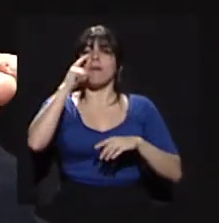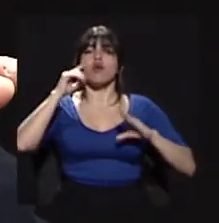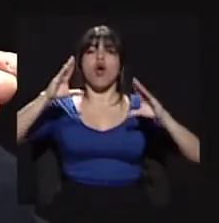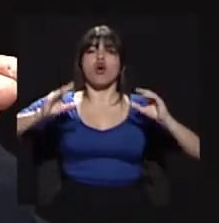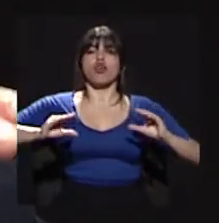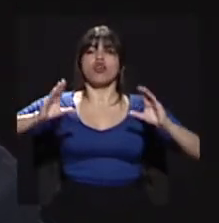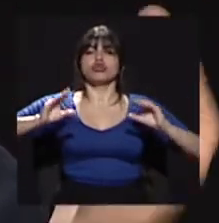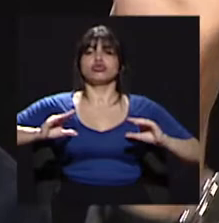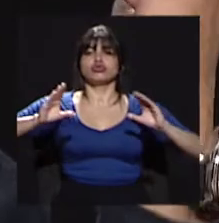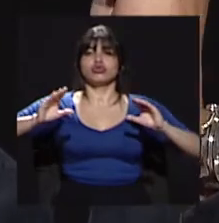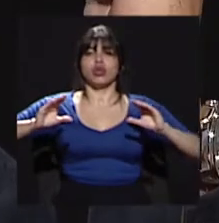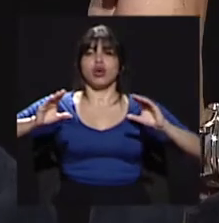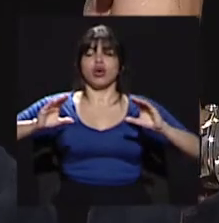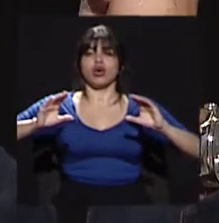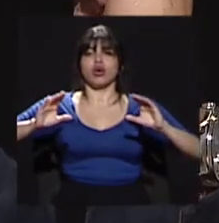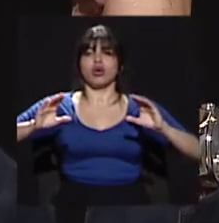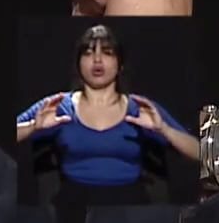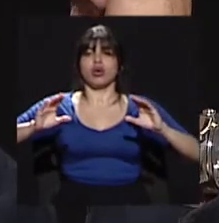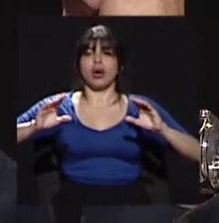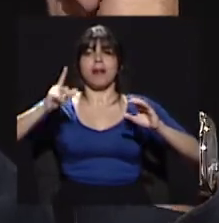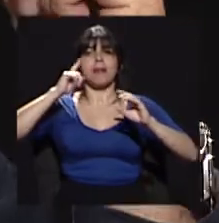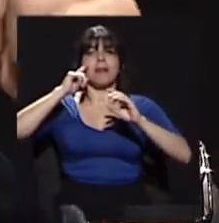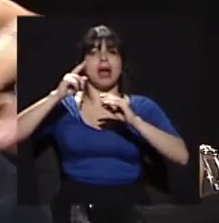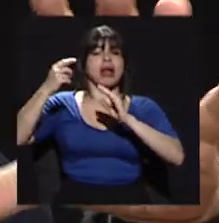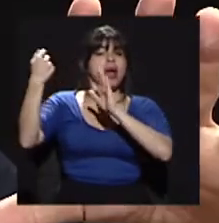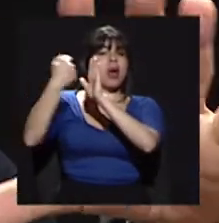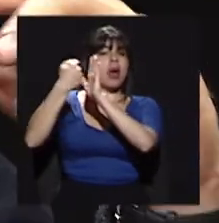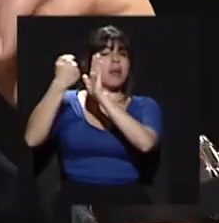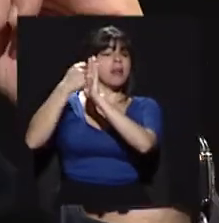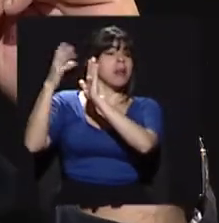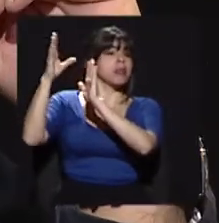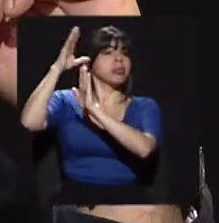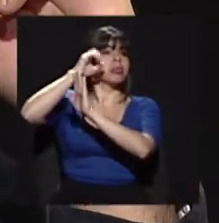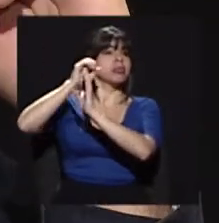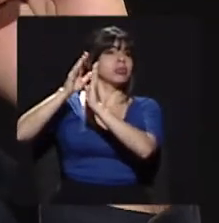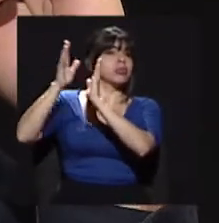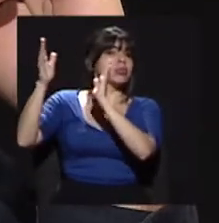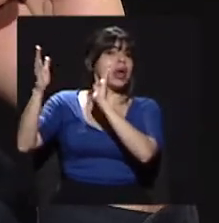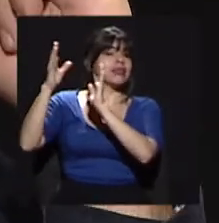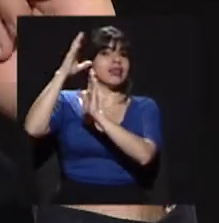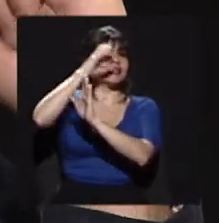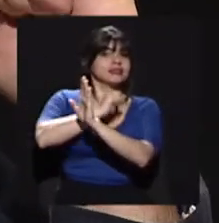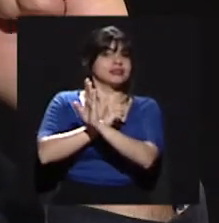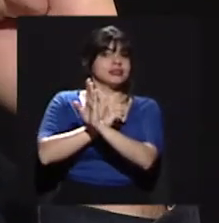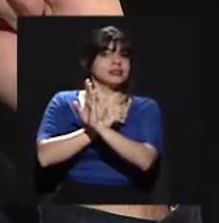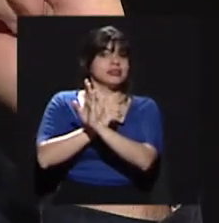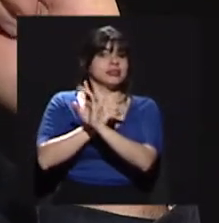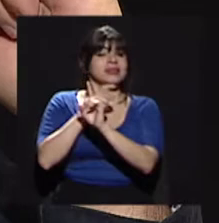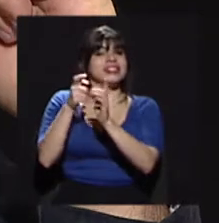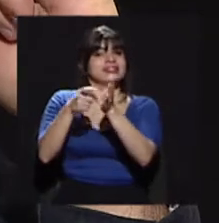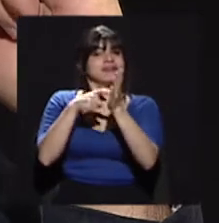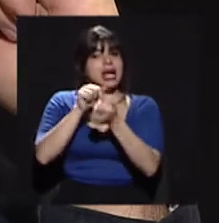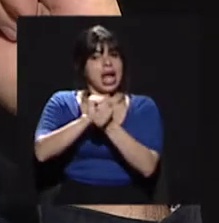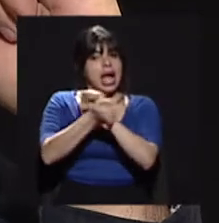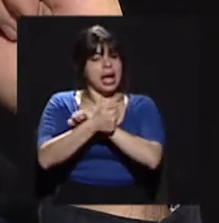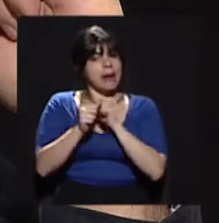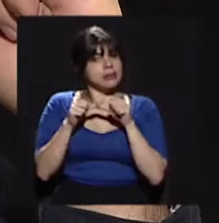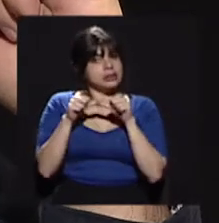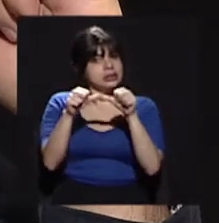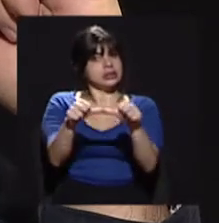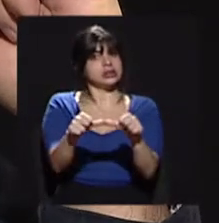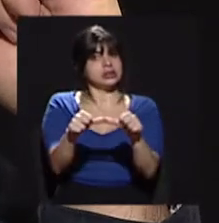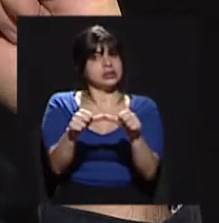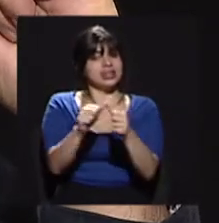que teníamos para amortiguar los golpes era todavía muy grande y requiere de que esos cambios se sostengan y